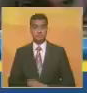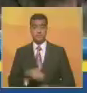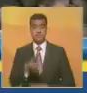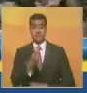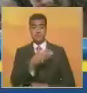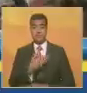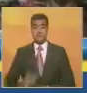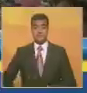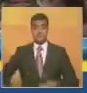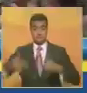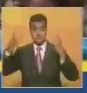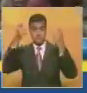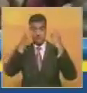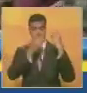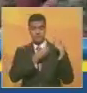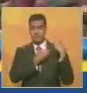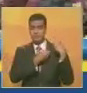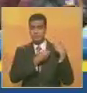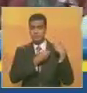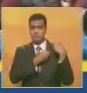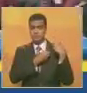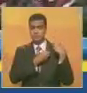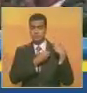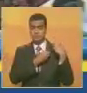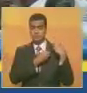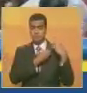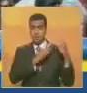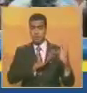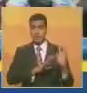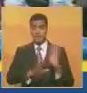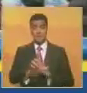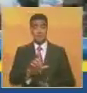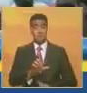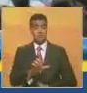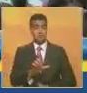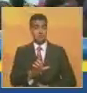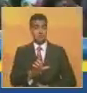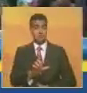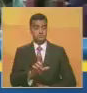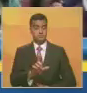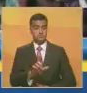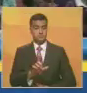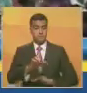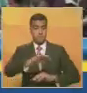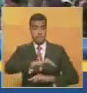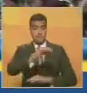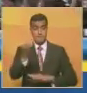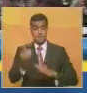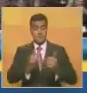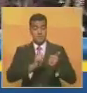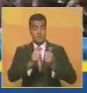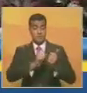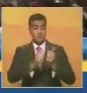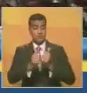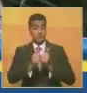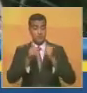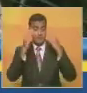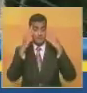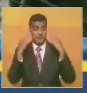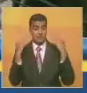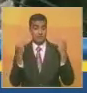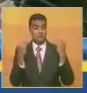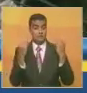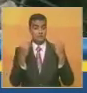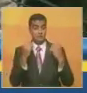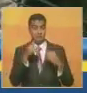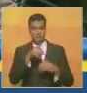primer mandatario nacional encabezó una reunión con la militancia del Partido Socialista Unido de Venezuela en el Polideportivo José María Vargas, en el estado Vargas.